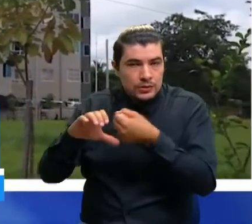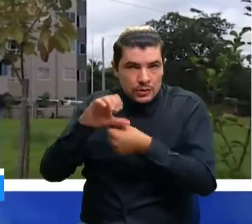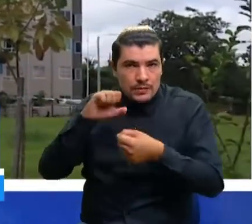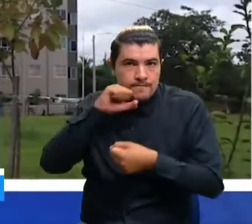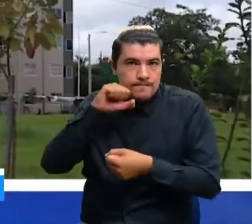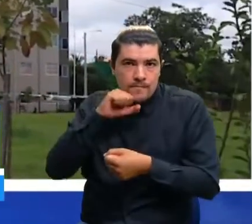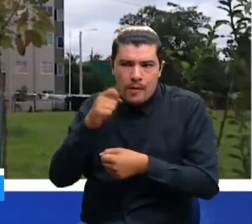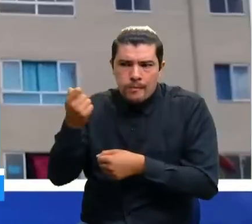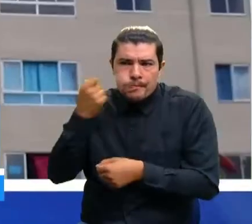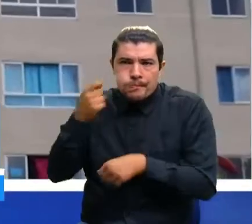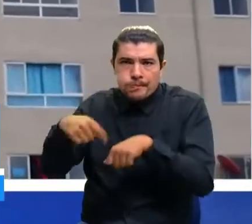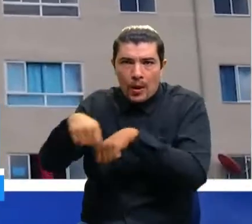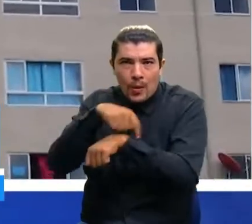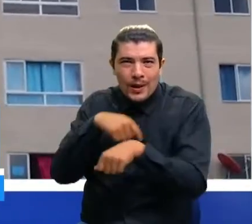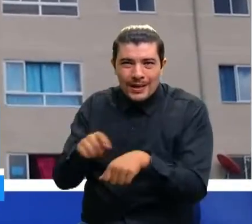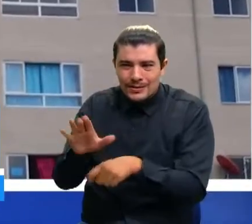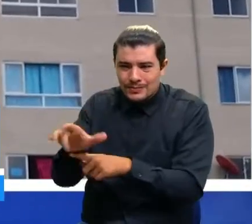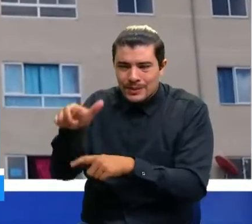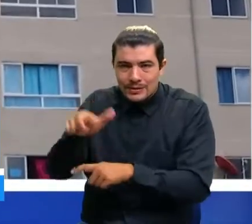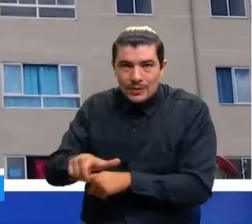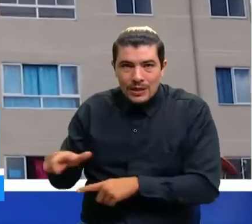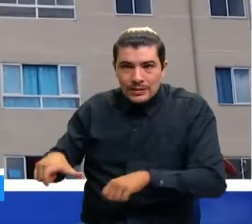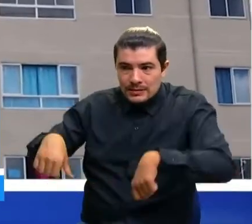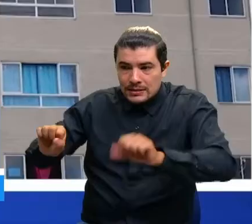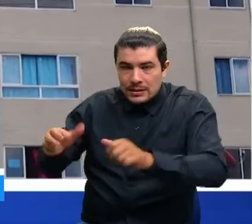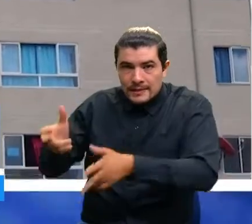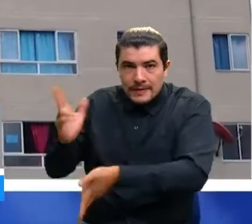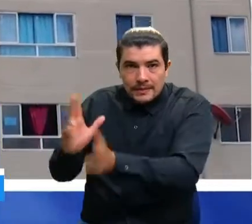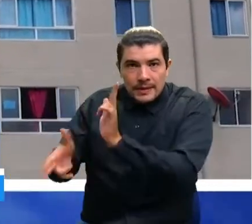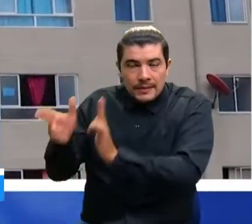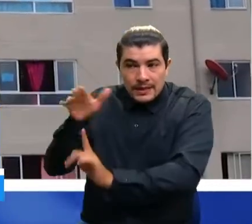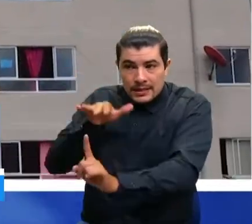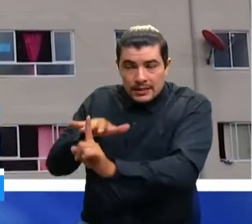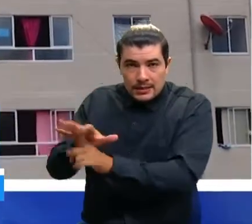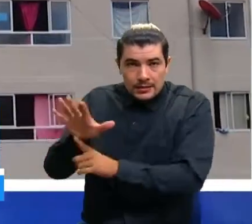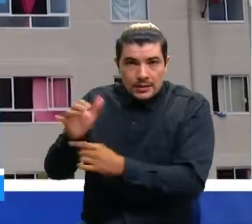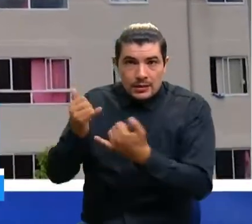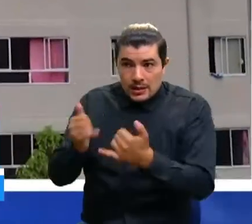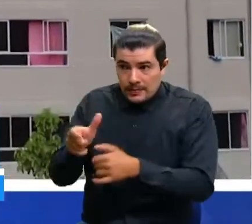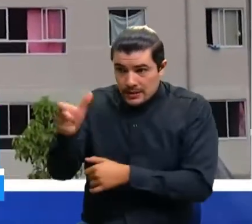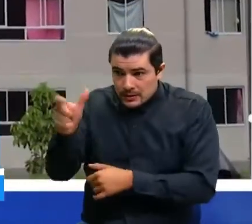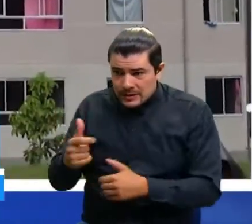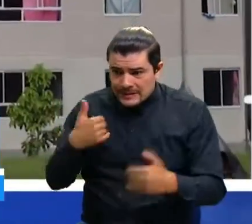esta ciudad. El joven fue remitido a un centro asistencial de esta ciudad para recibir la